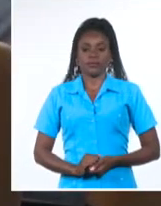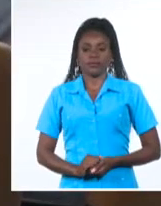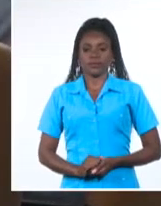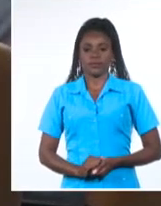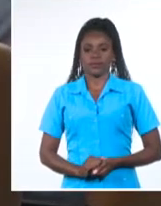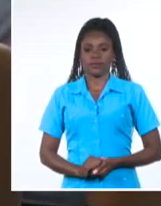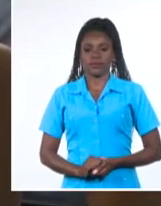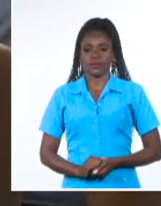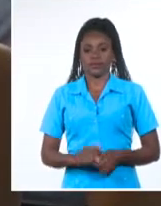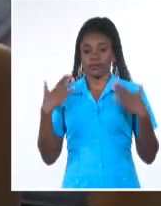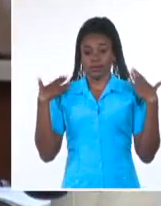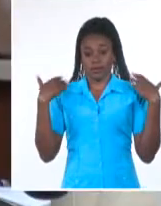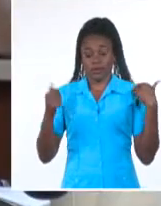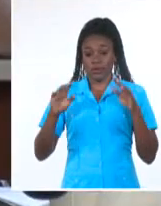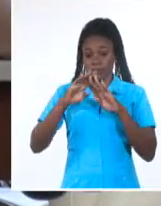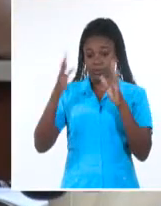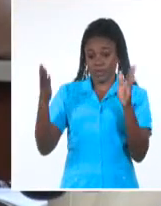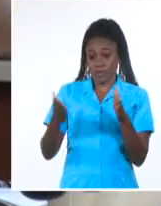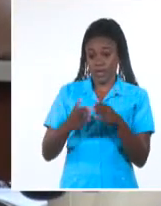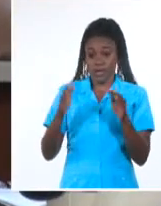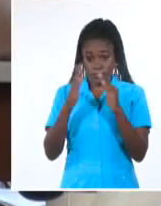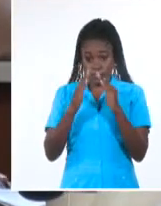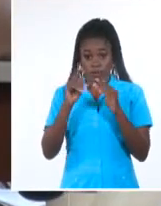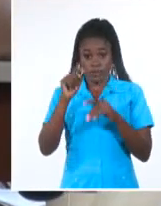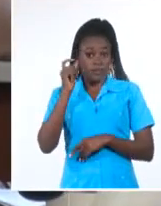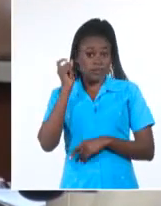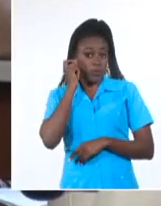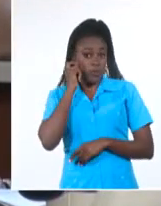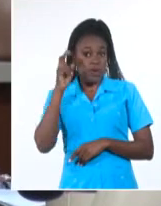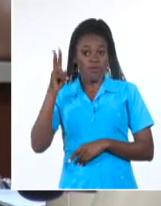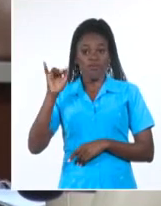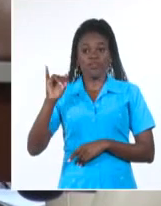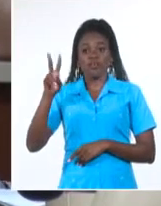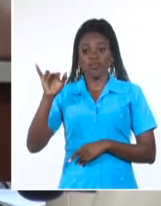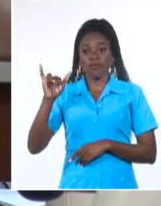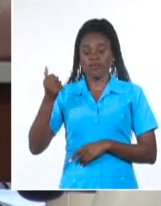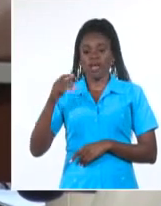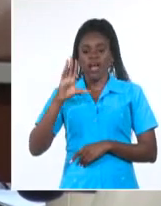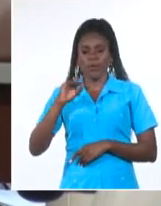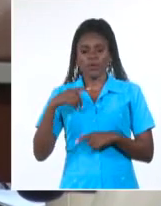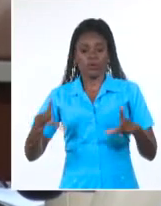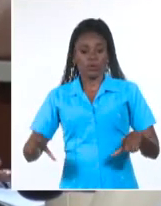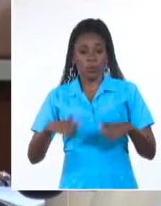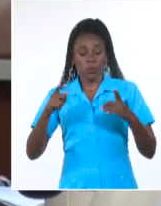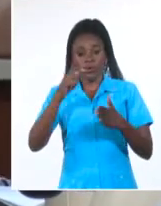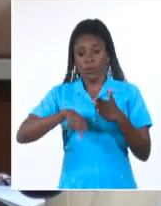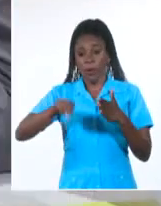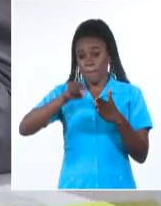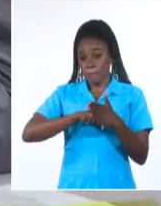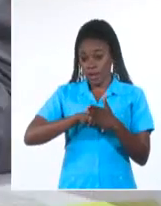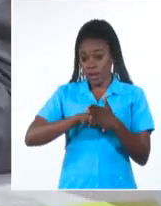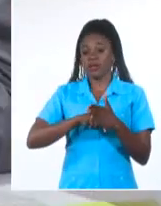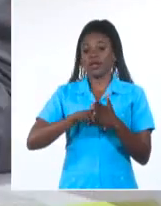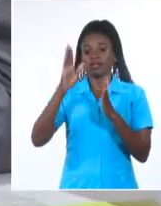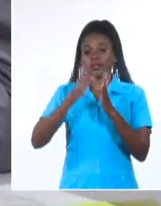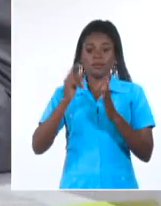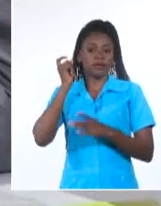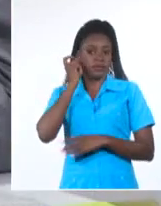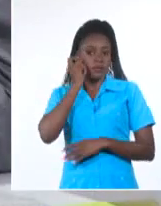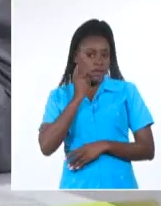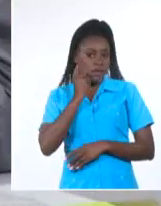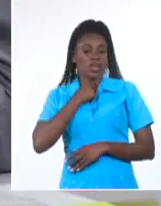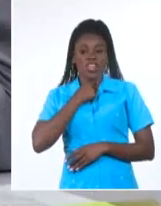La directora general de la vivienda, Vivian Rodríguez Salazar, se refirió al cumplimiento del plan correspondiente al mes de enero.